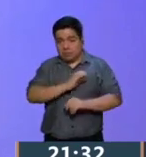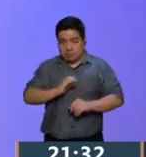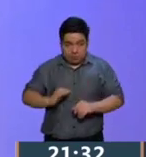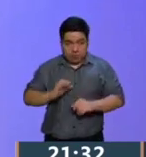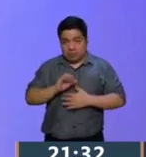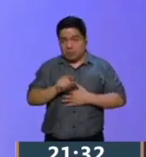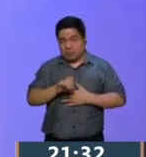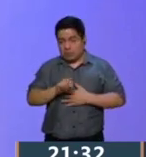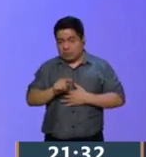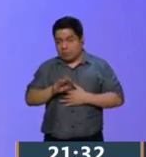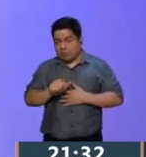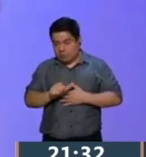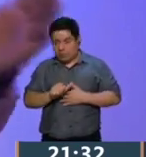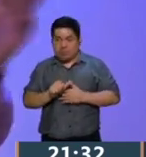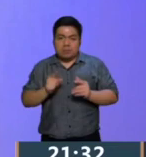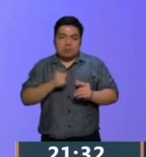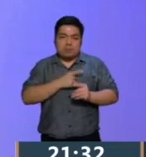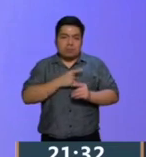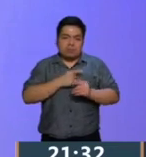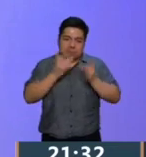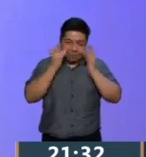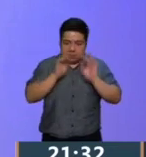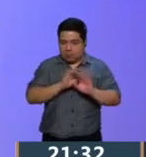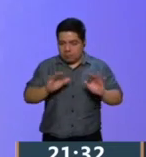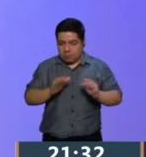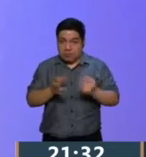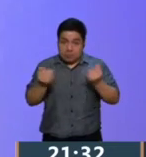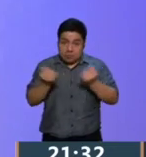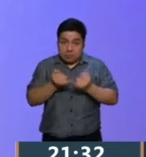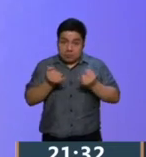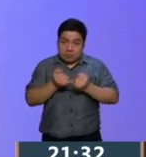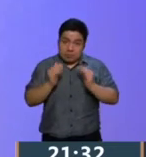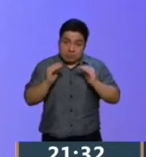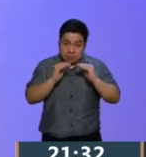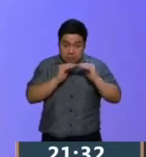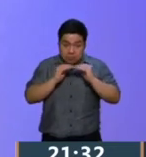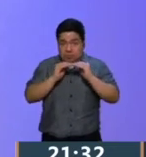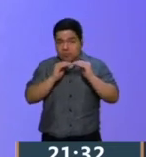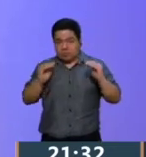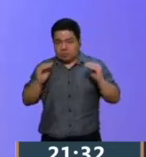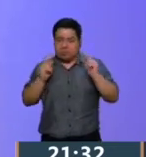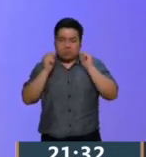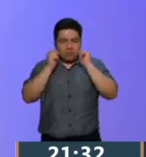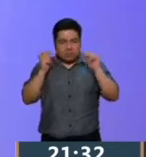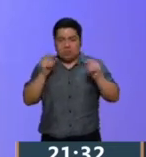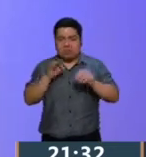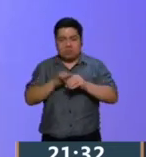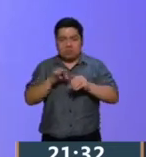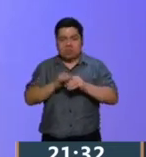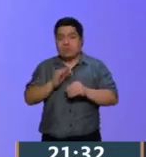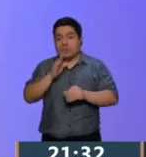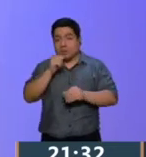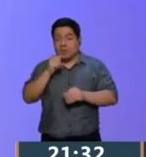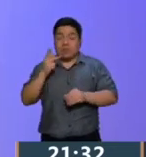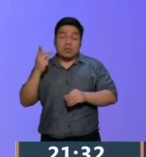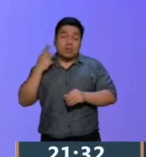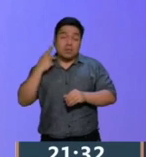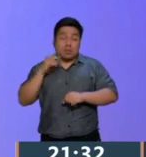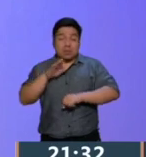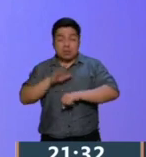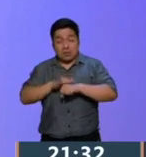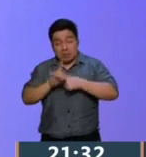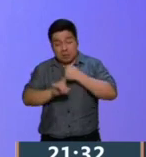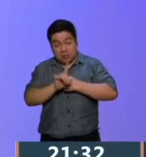Taboada, en honor a la congruencia y a que en efecto hay que procurar, aunque estemos en épocas electorales, no politizar aún más este